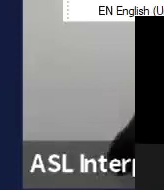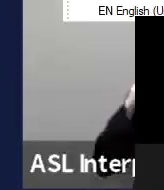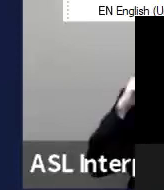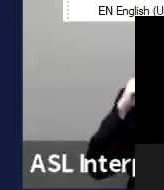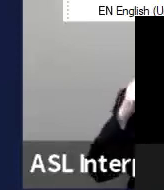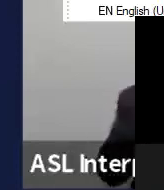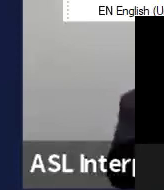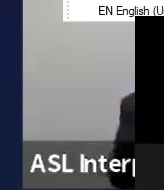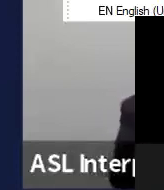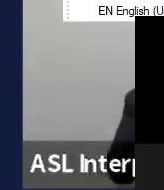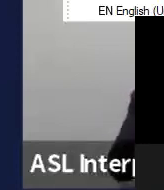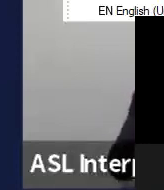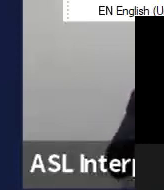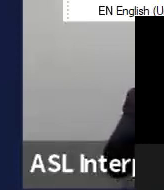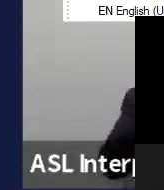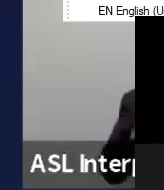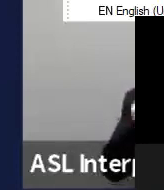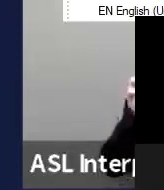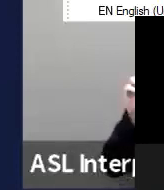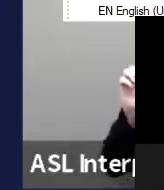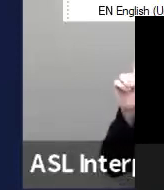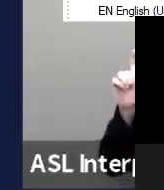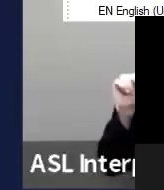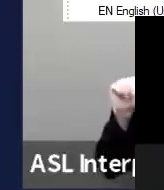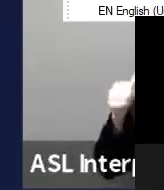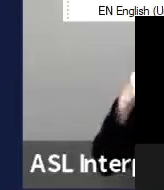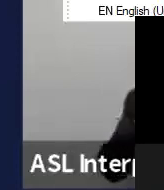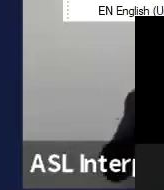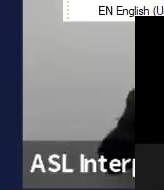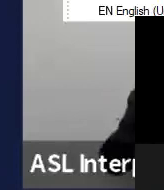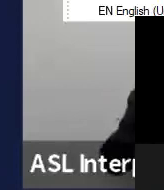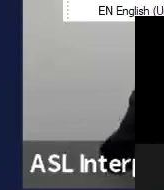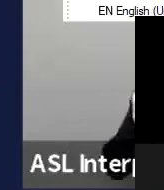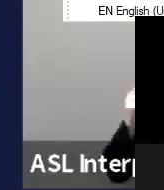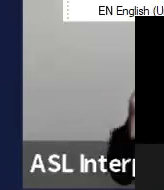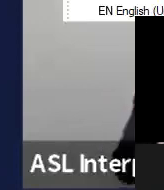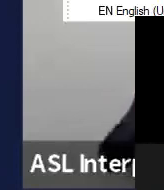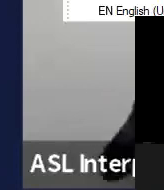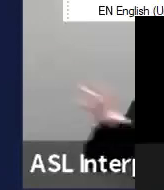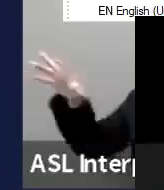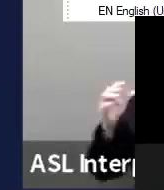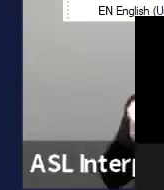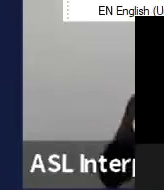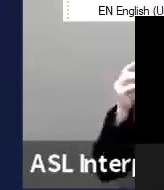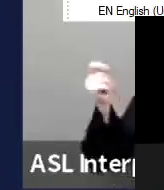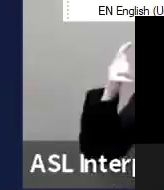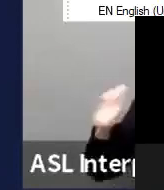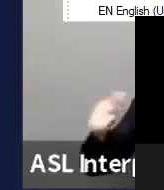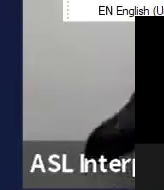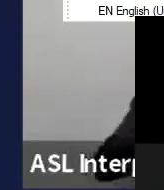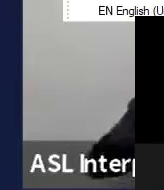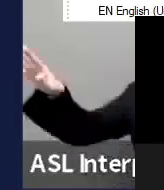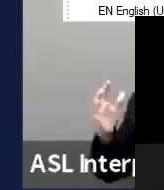momento gestionar la variante Delta que es mucho más contagiosa y por eso se propaga